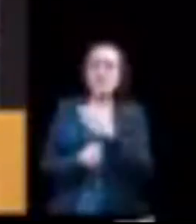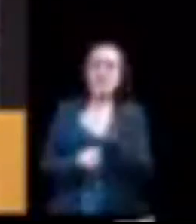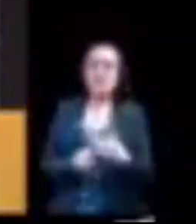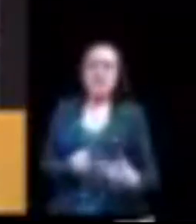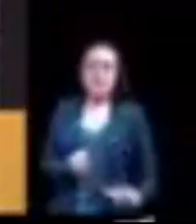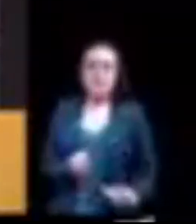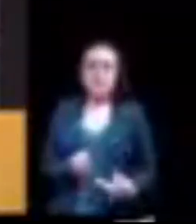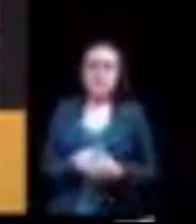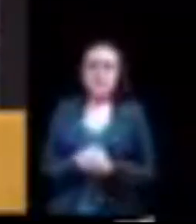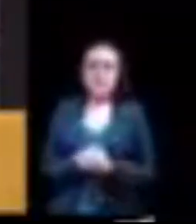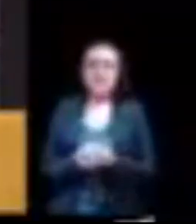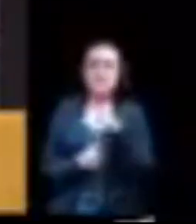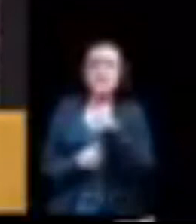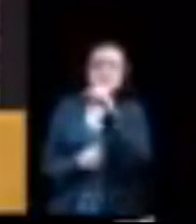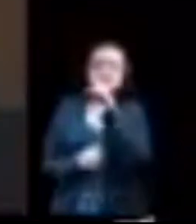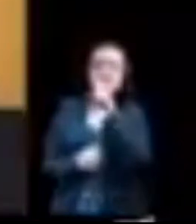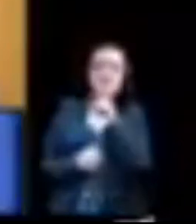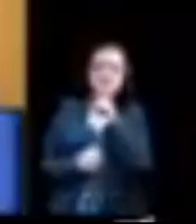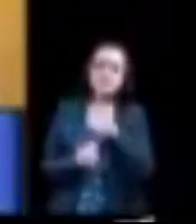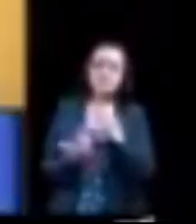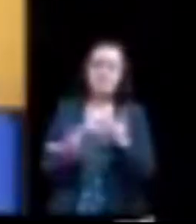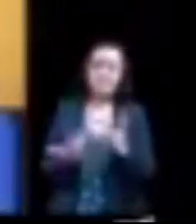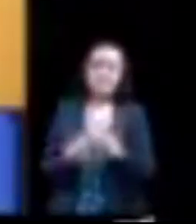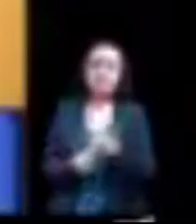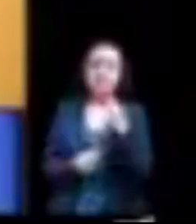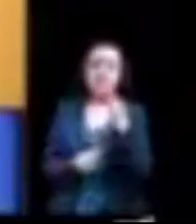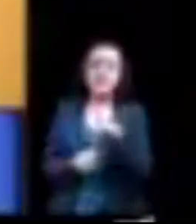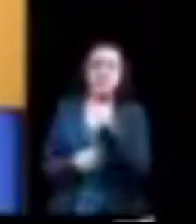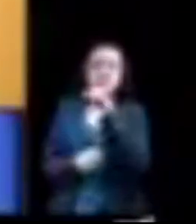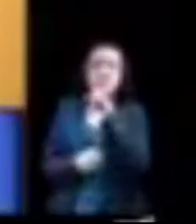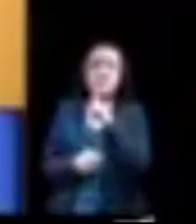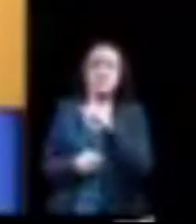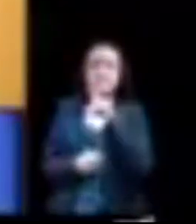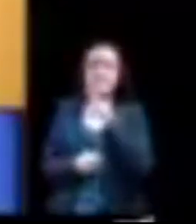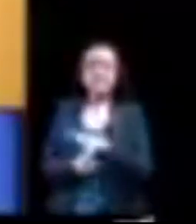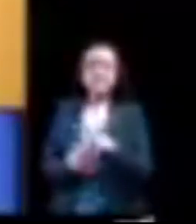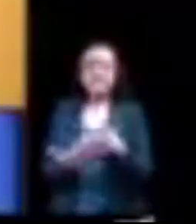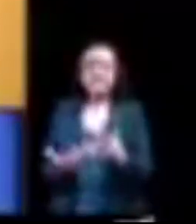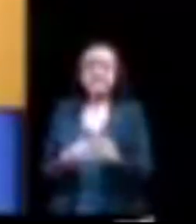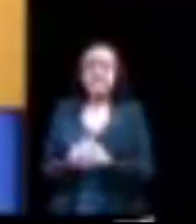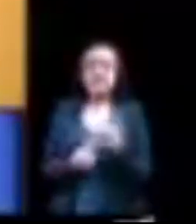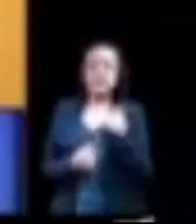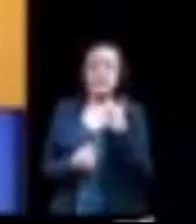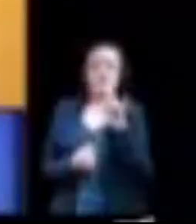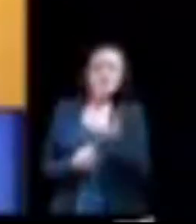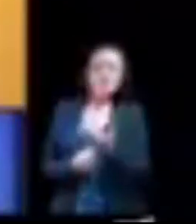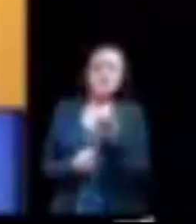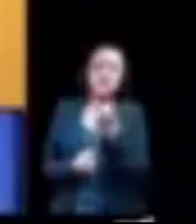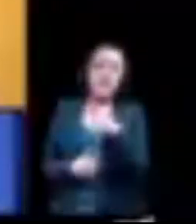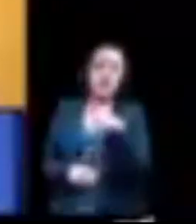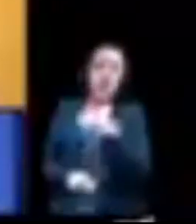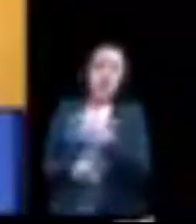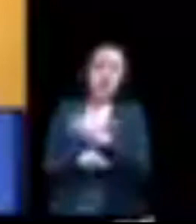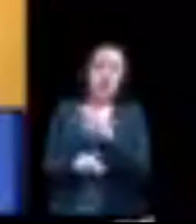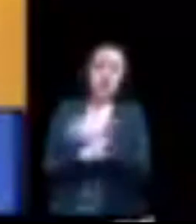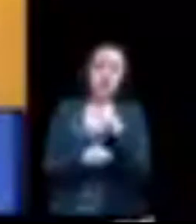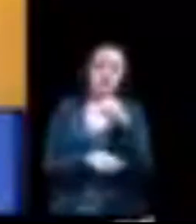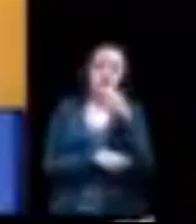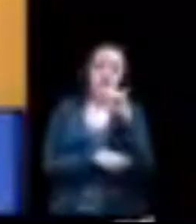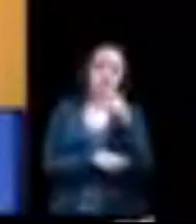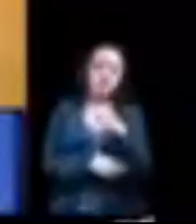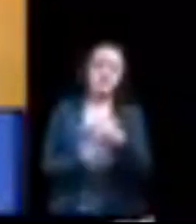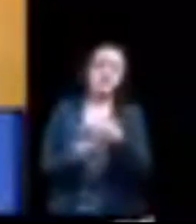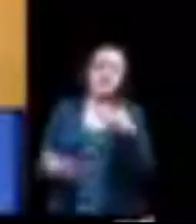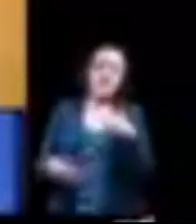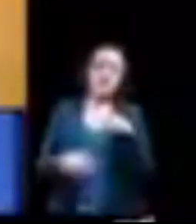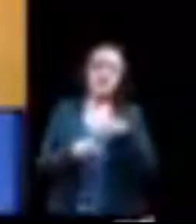presidenta. Adelante. Usted está mintiendo. Usted está mintiendo. Solicité una moción antes de que se llevara a cabo